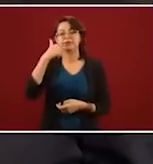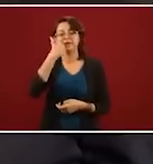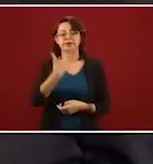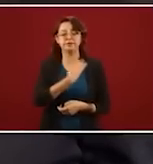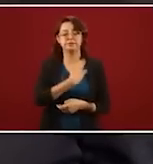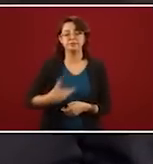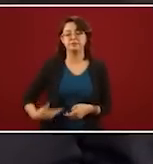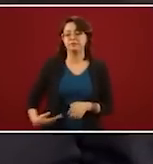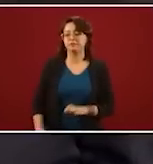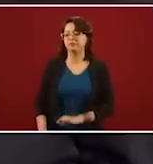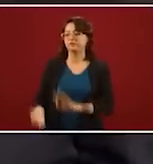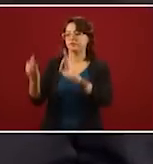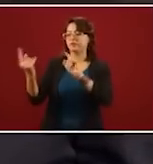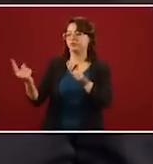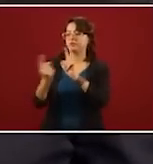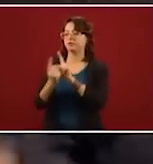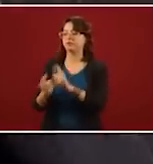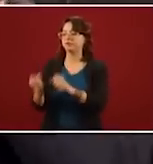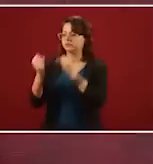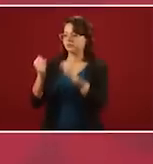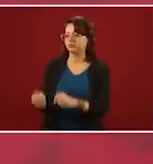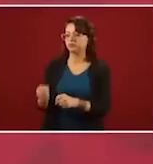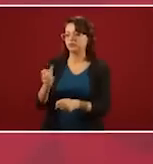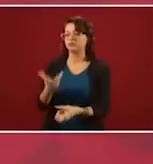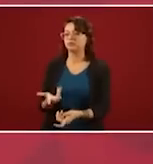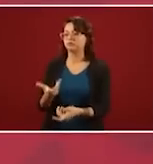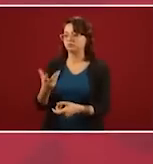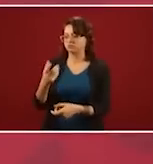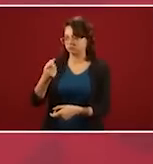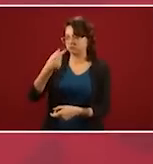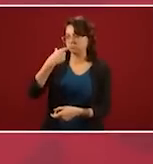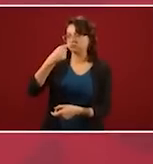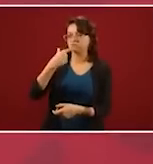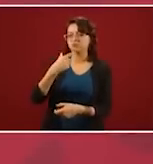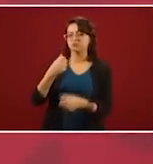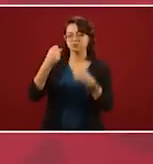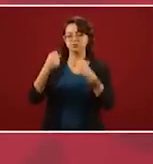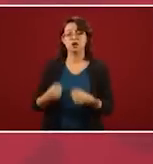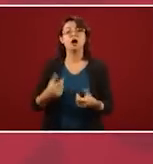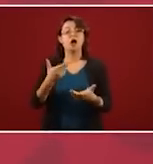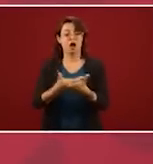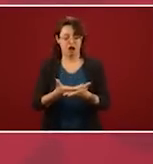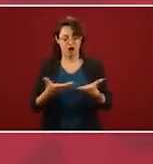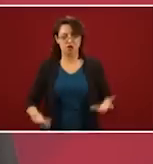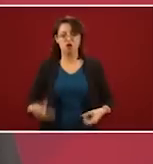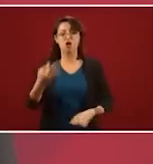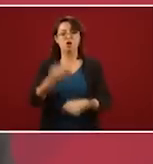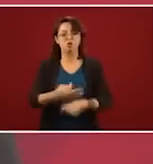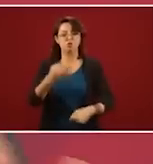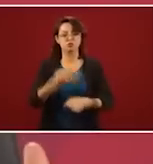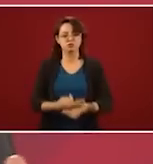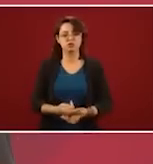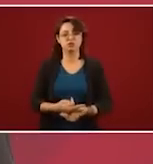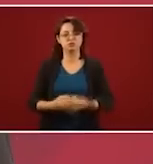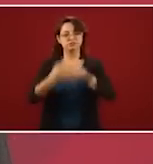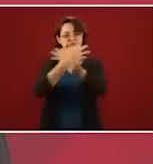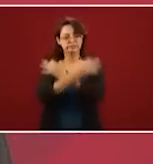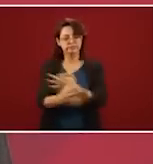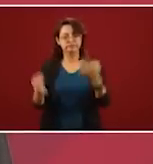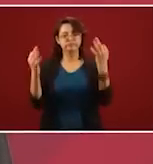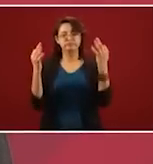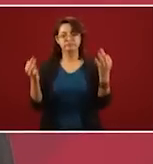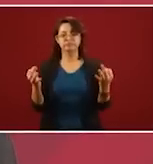presidente sobre la garantía de abasto. La expreso ahora, en este momento. O